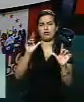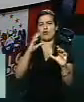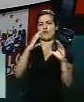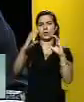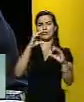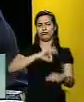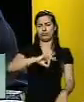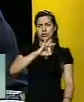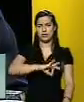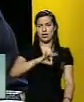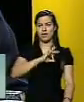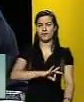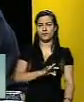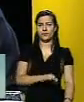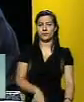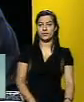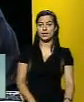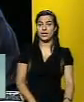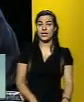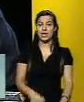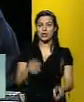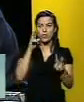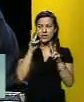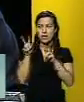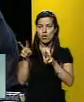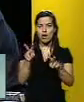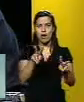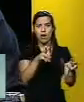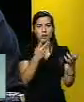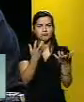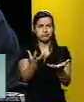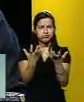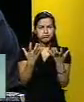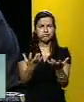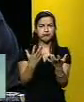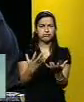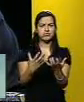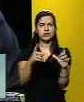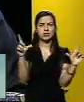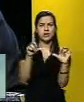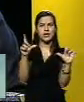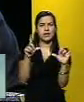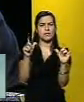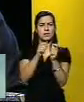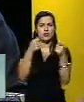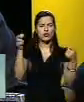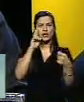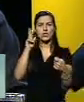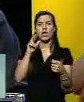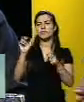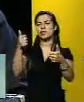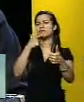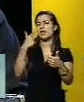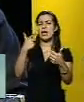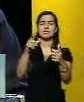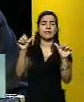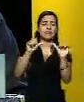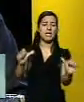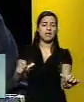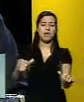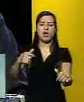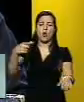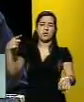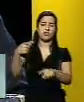Cuando vieron la cantidad de medios, entonces empezaron a hablar del régimen, del sistema. Si uno escribe